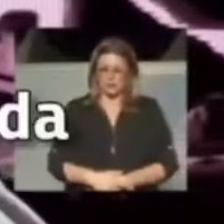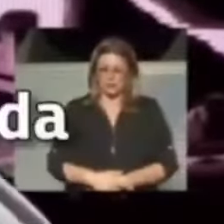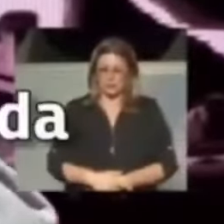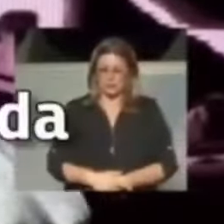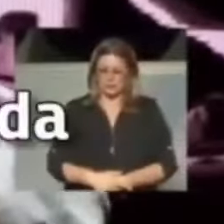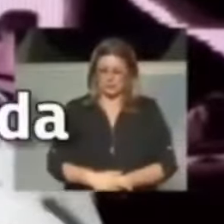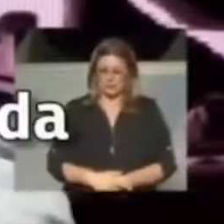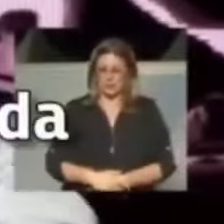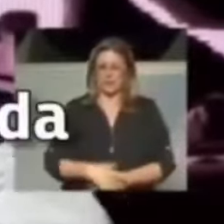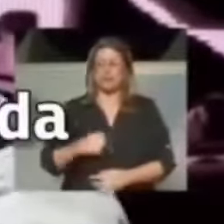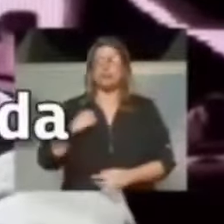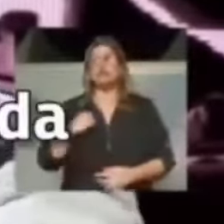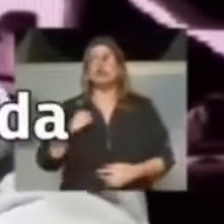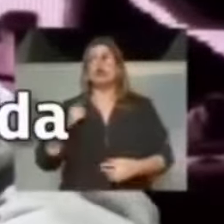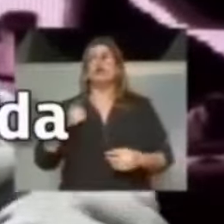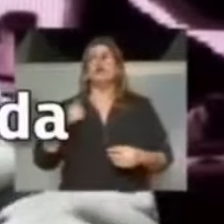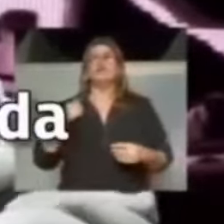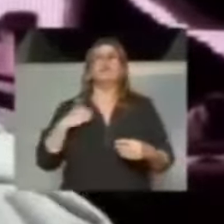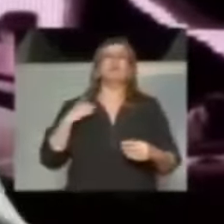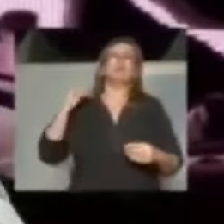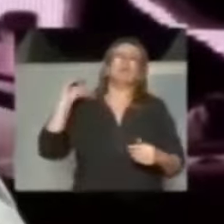meor juventud